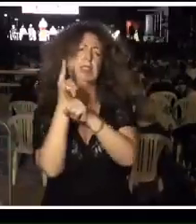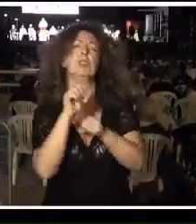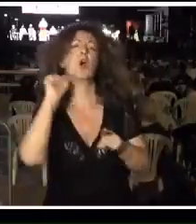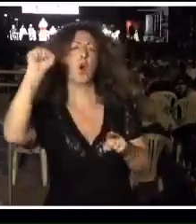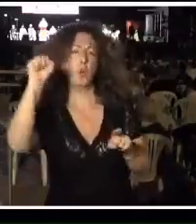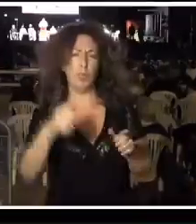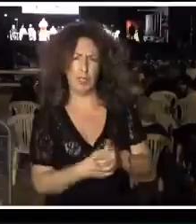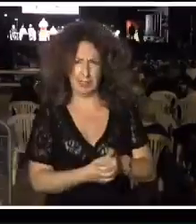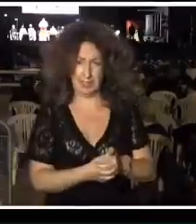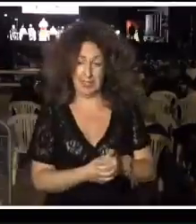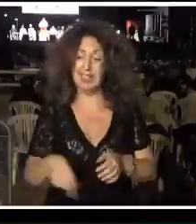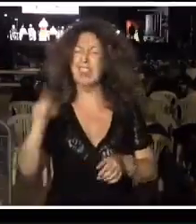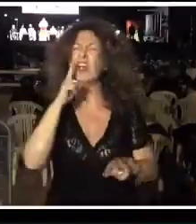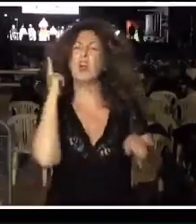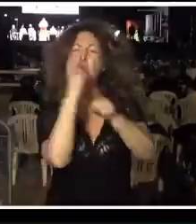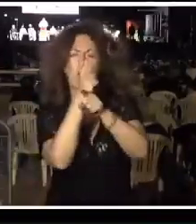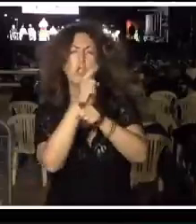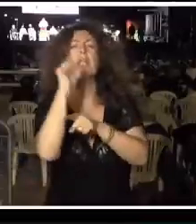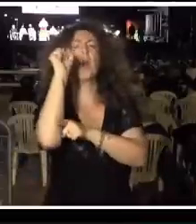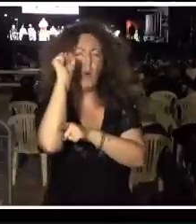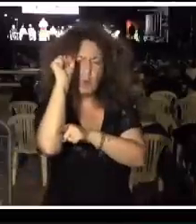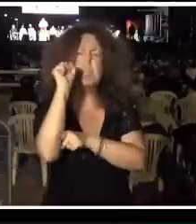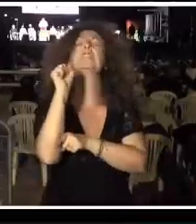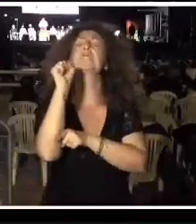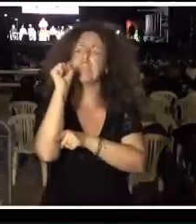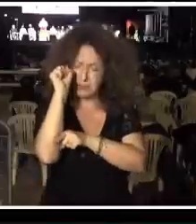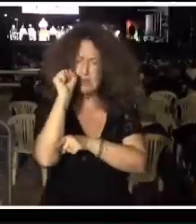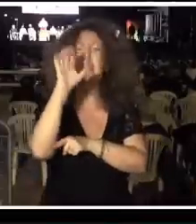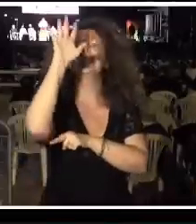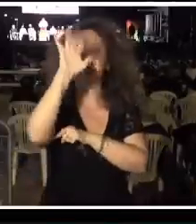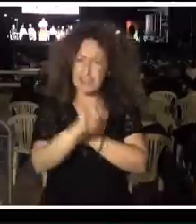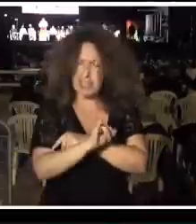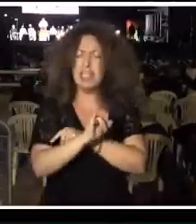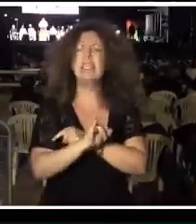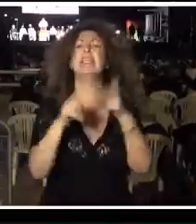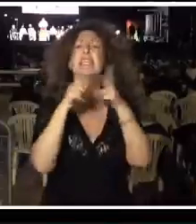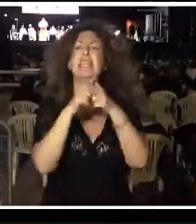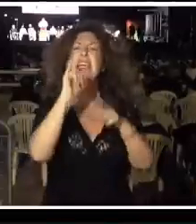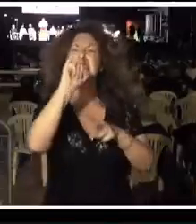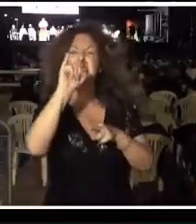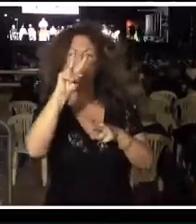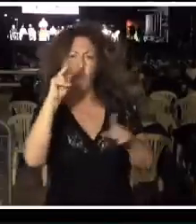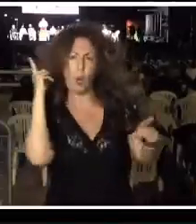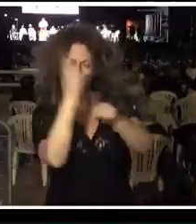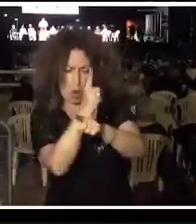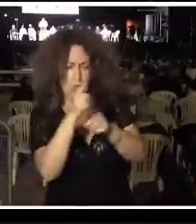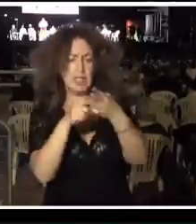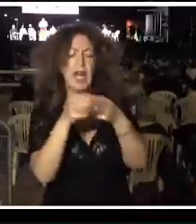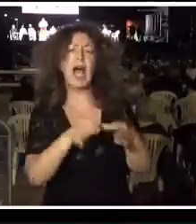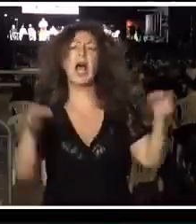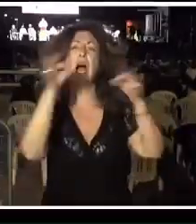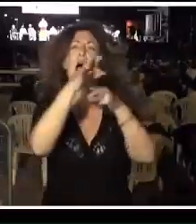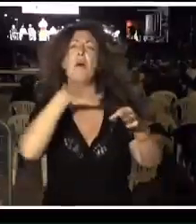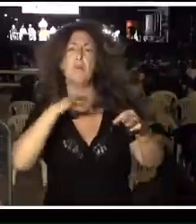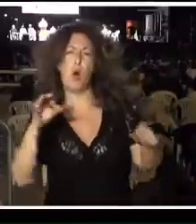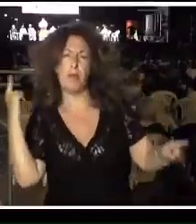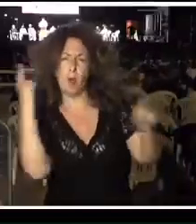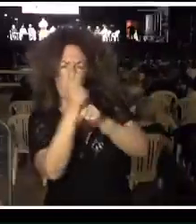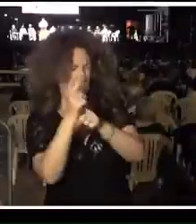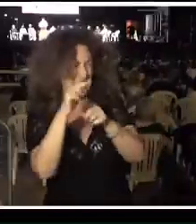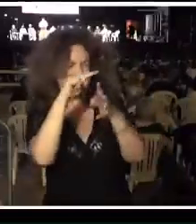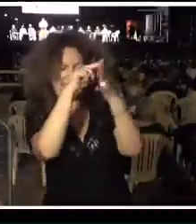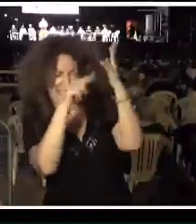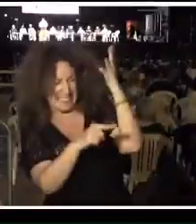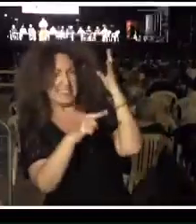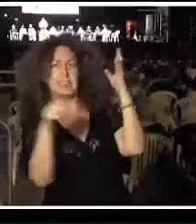contra el Partido Comunista de España, sí, pero también contra Izquierda Unida, contra Podemos y, en general, contra todas